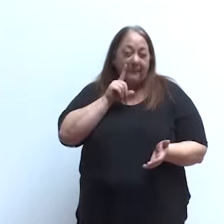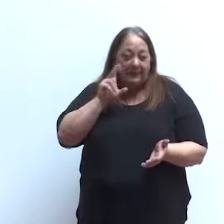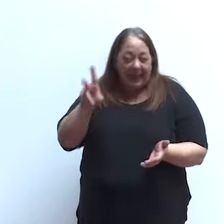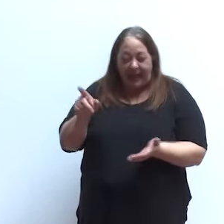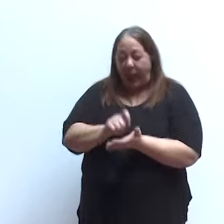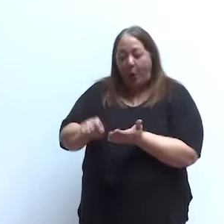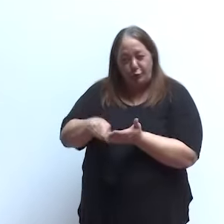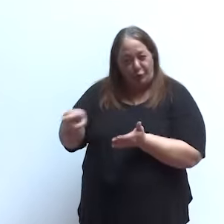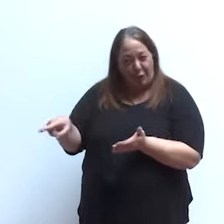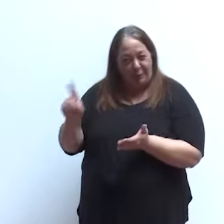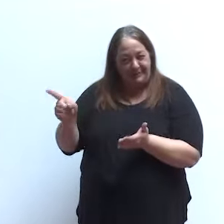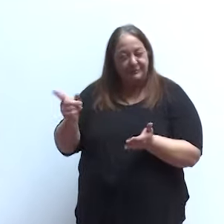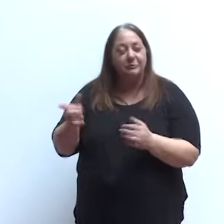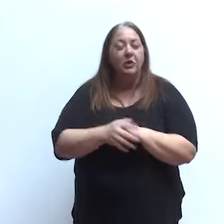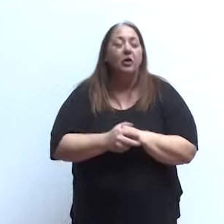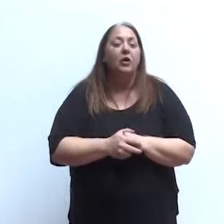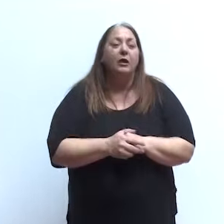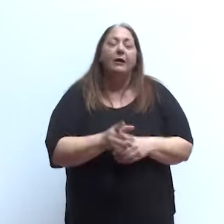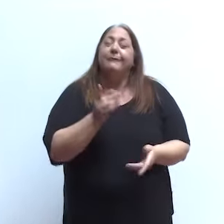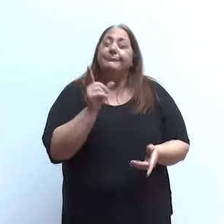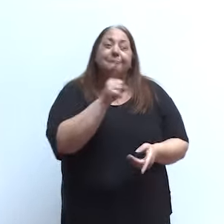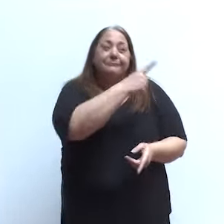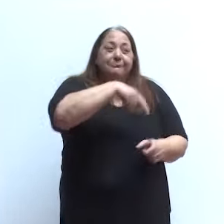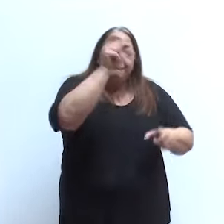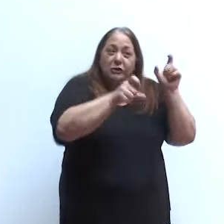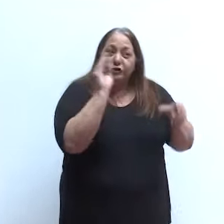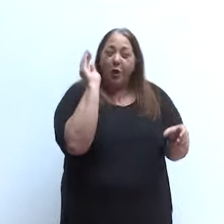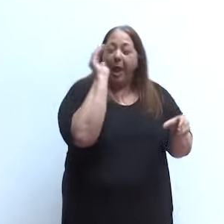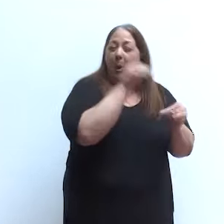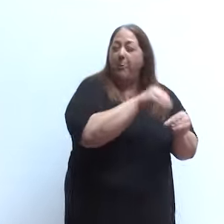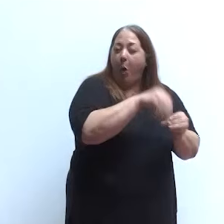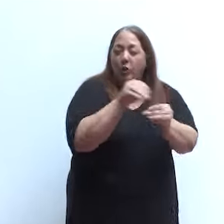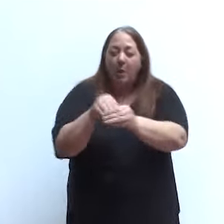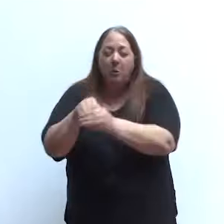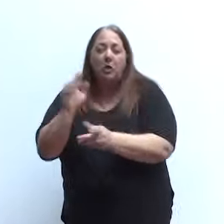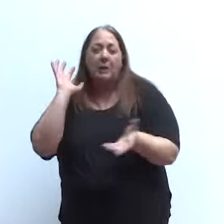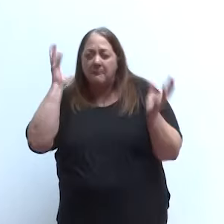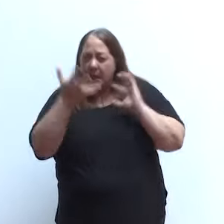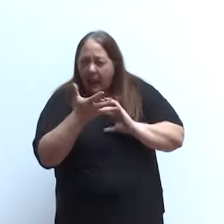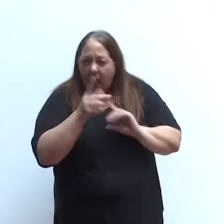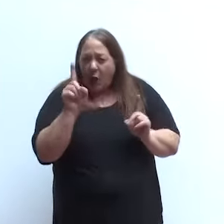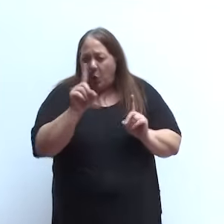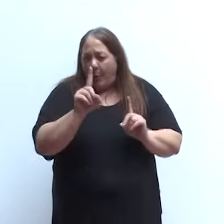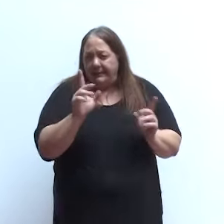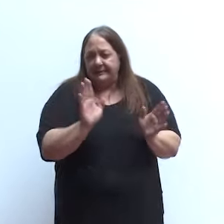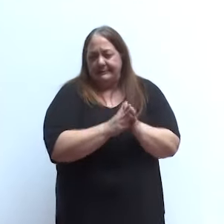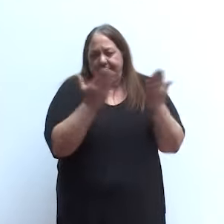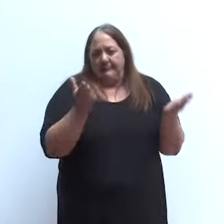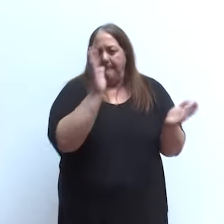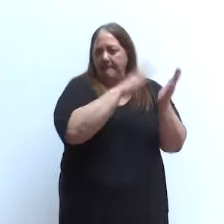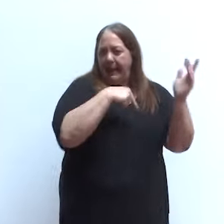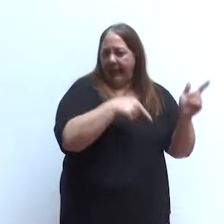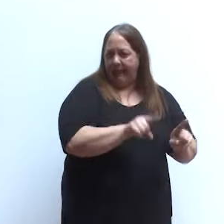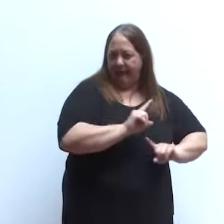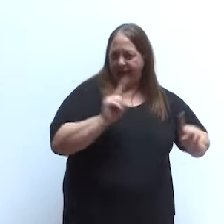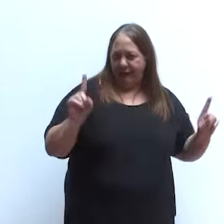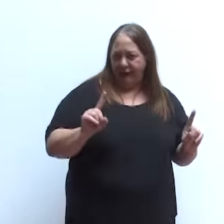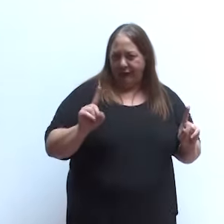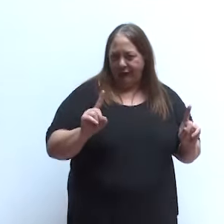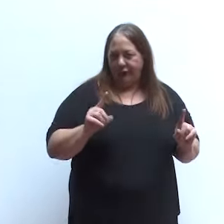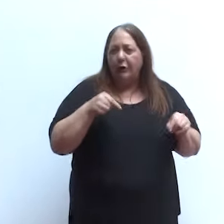botante M no es una página en blanco no O sea una página que que que se fue horadando con la disc